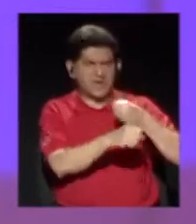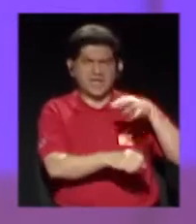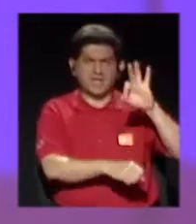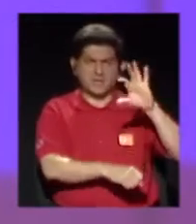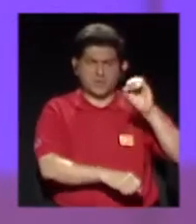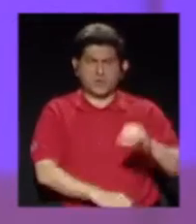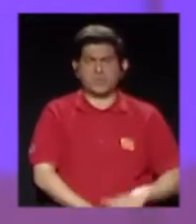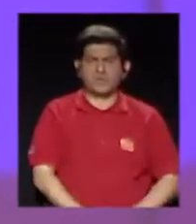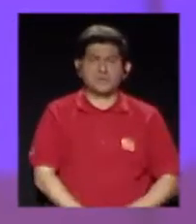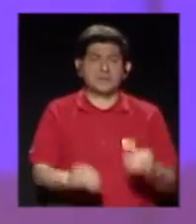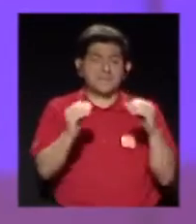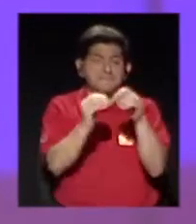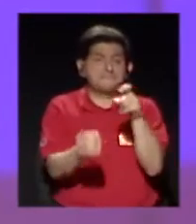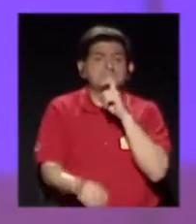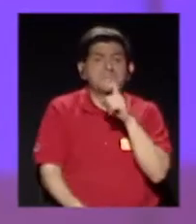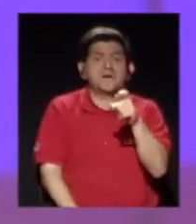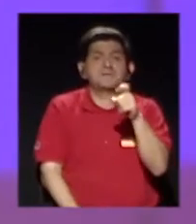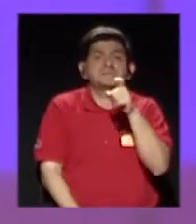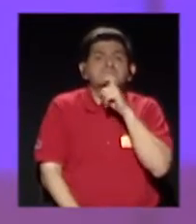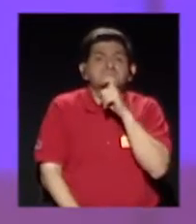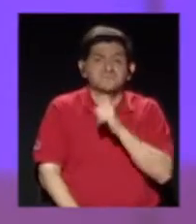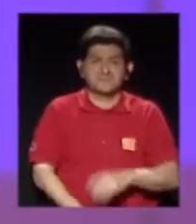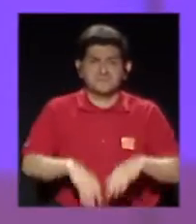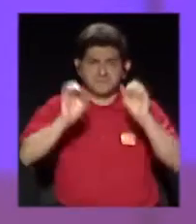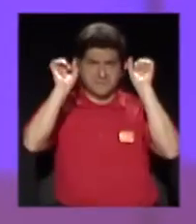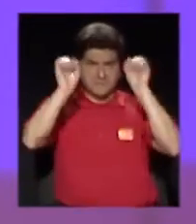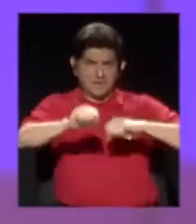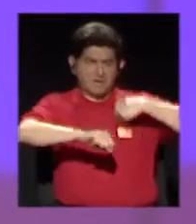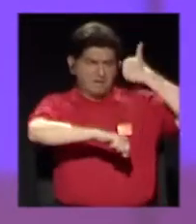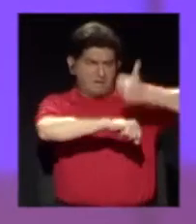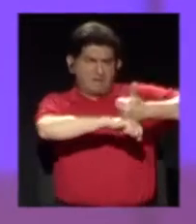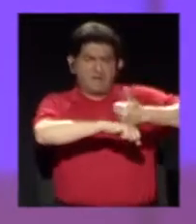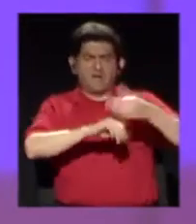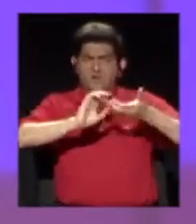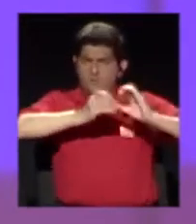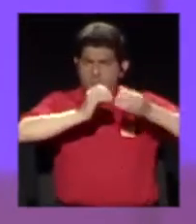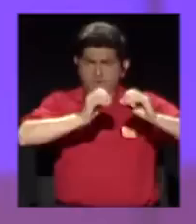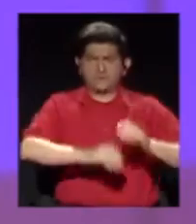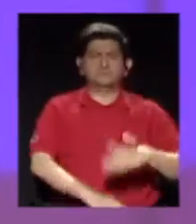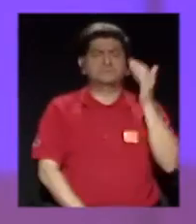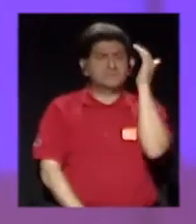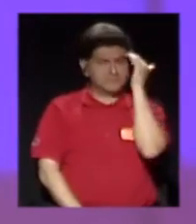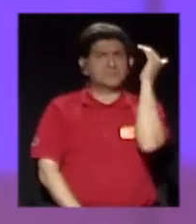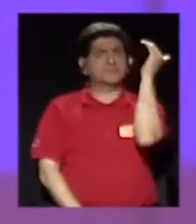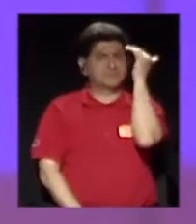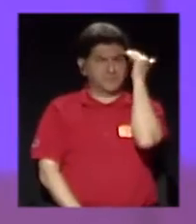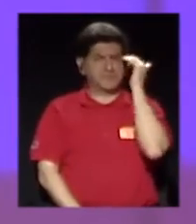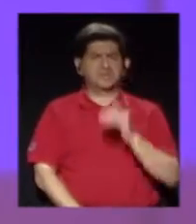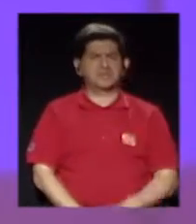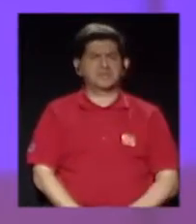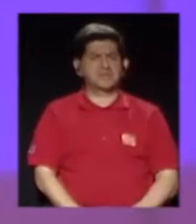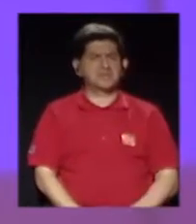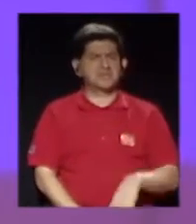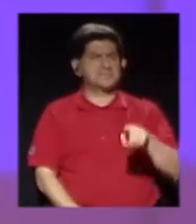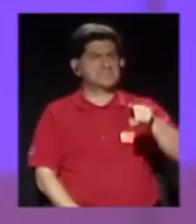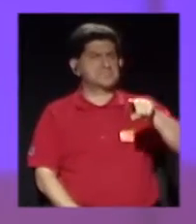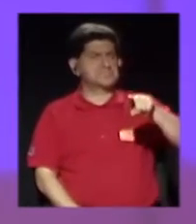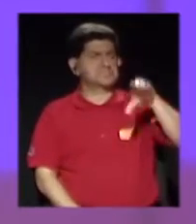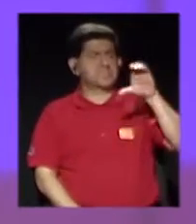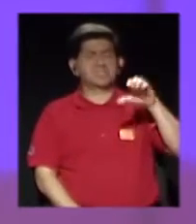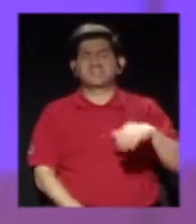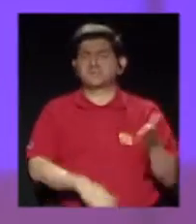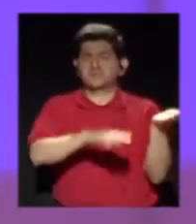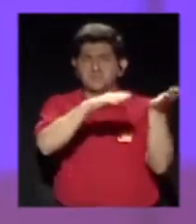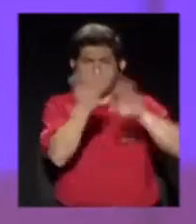cada vez es más difícil el que se puedan establecer cifras sabíamos que que siento el resto de